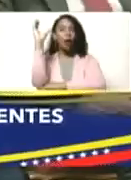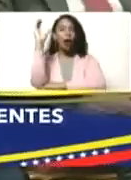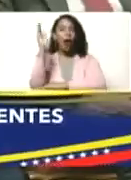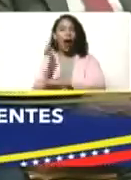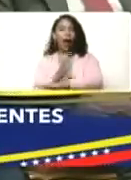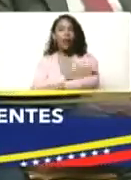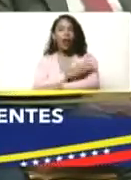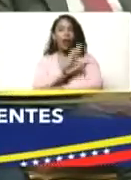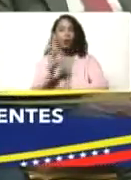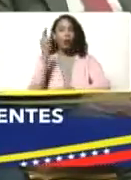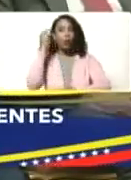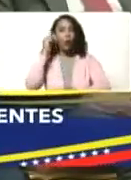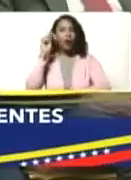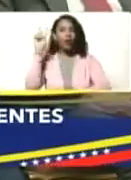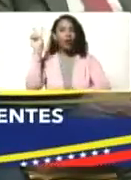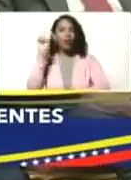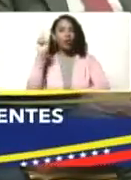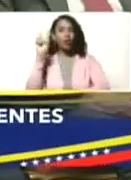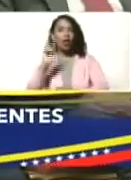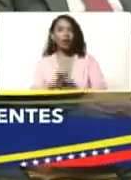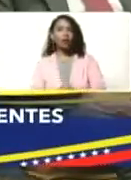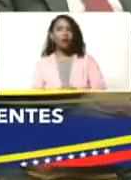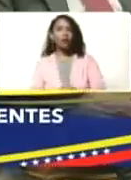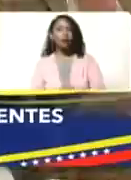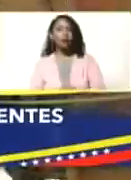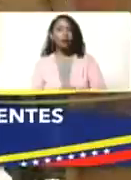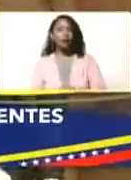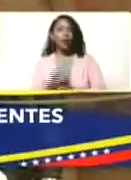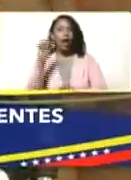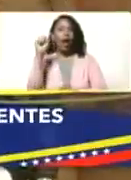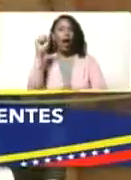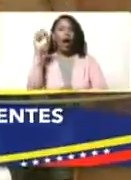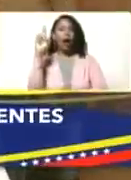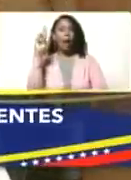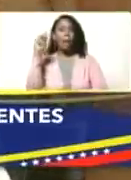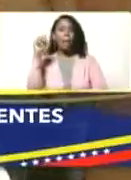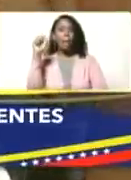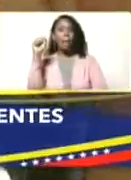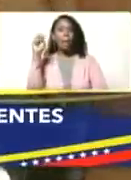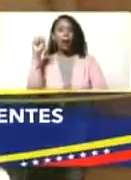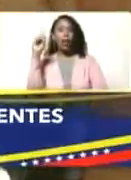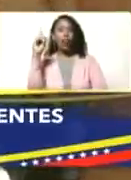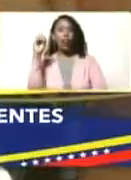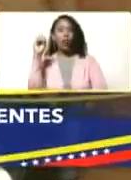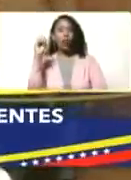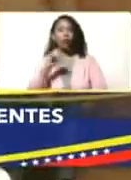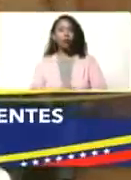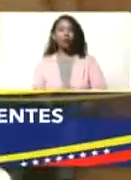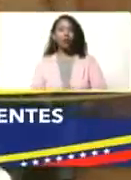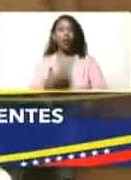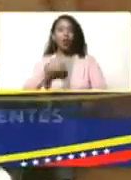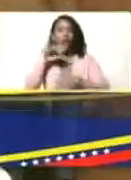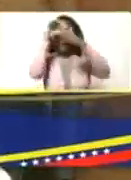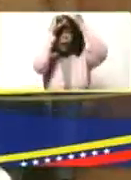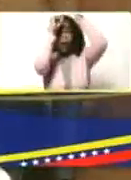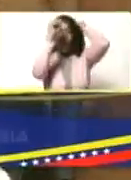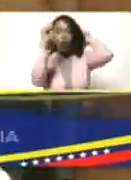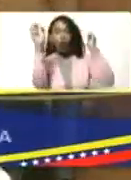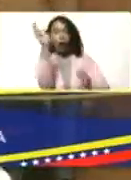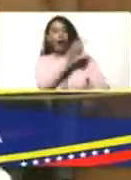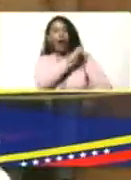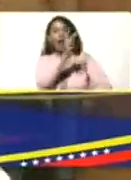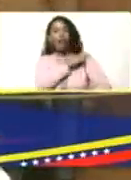la República Bolivariana de Venezuela, Armando Benedetti. nuestro canciller, nuestra jefa